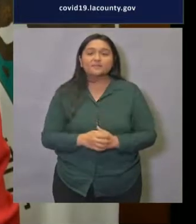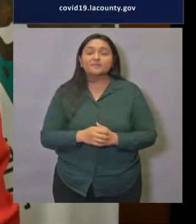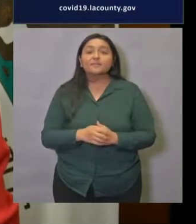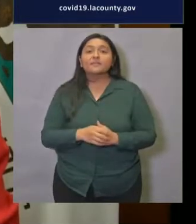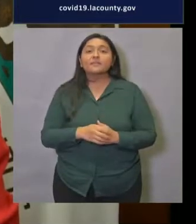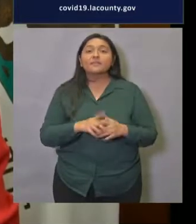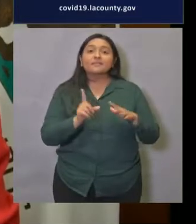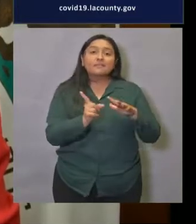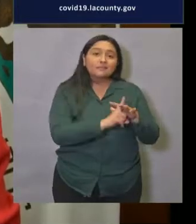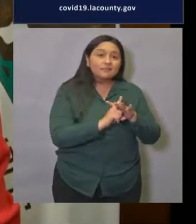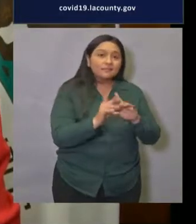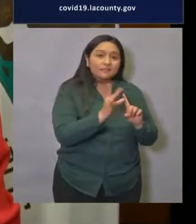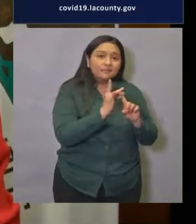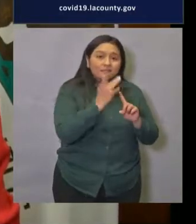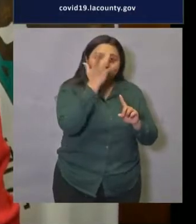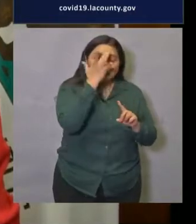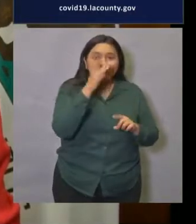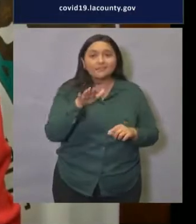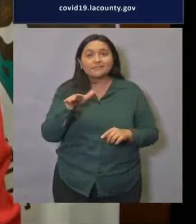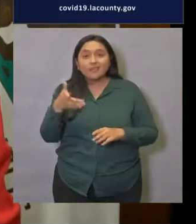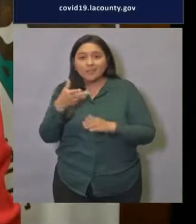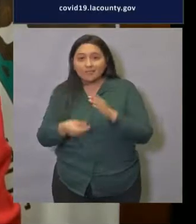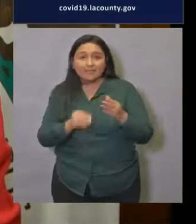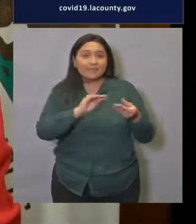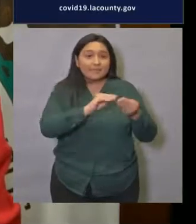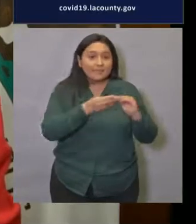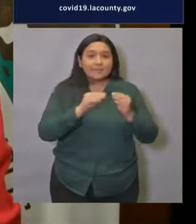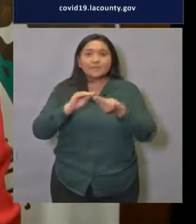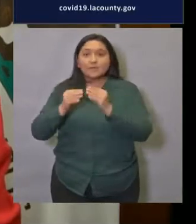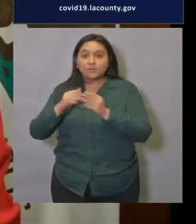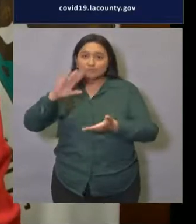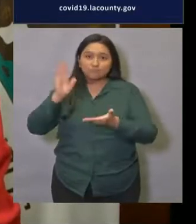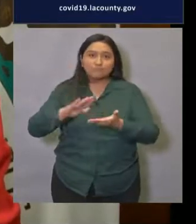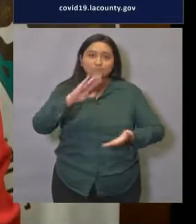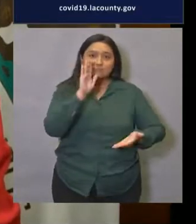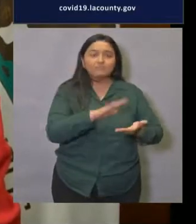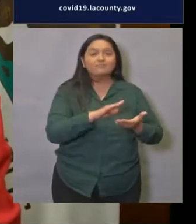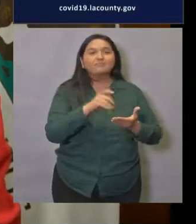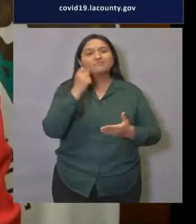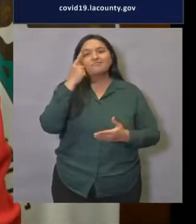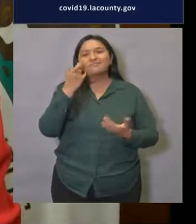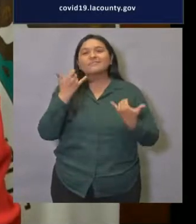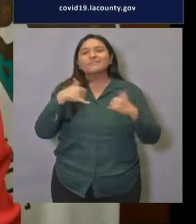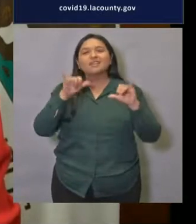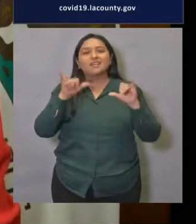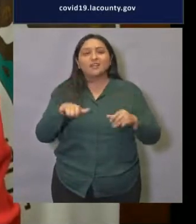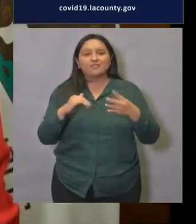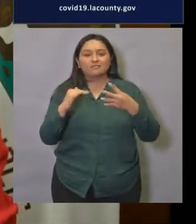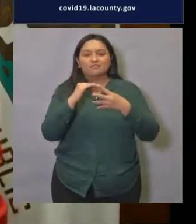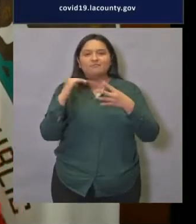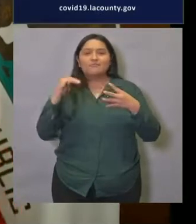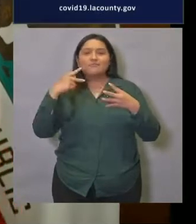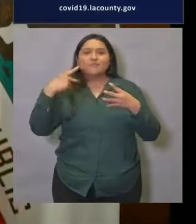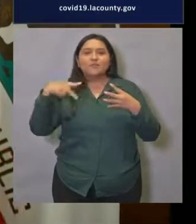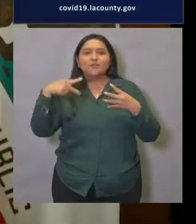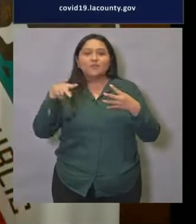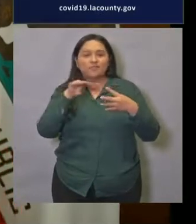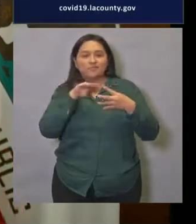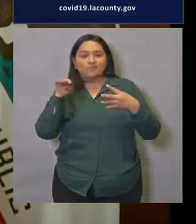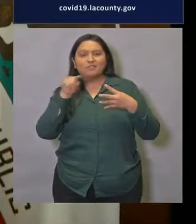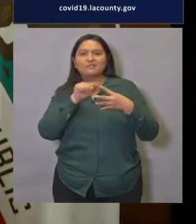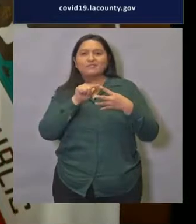muertos han bajado, pero todavía estamos en el nivel morado, el más restrictivo